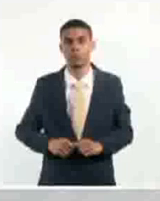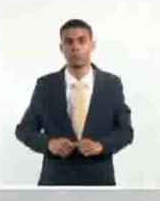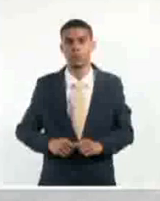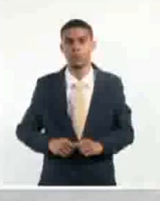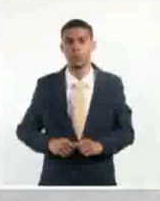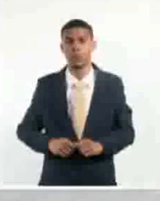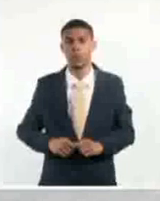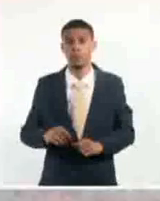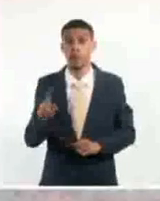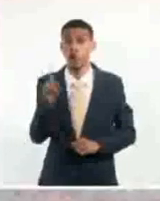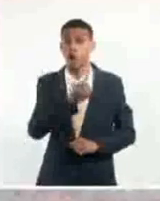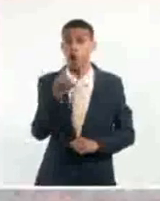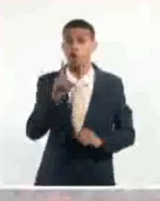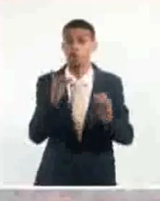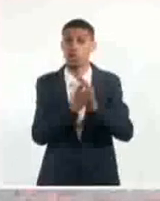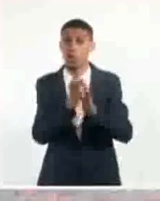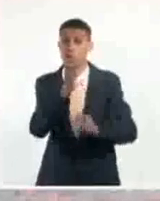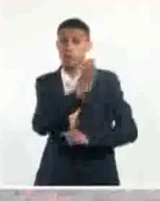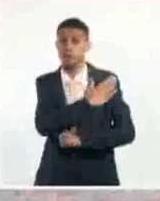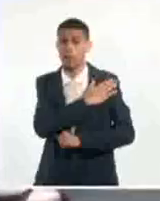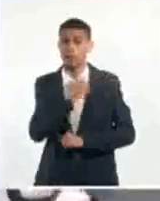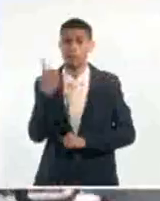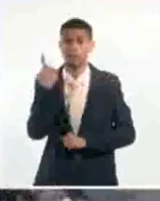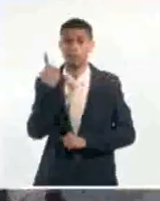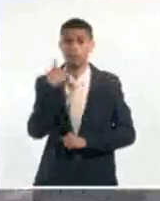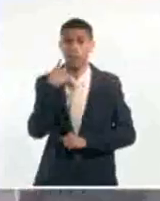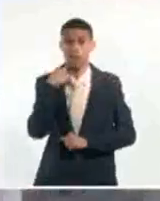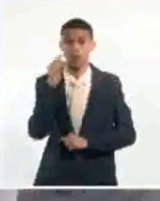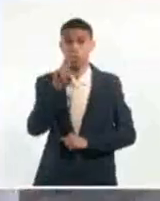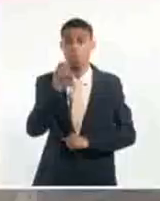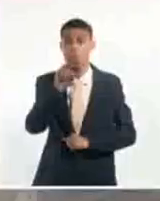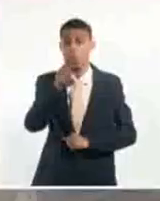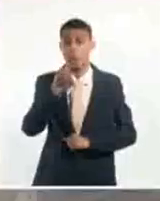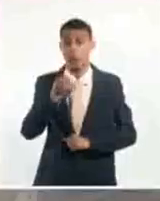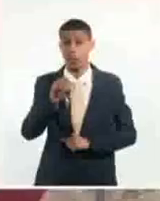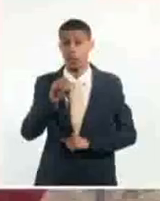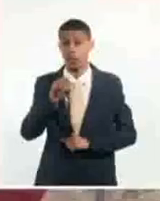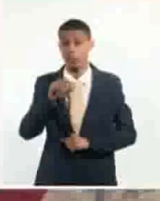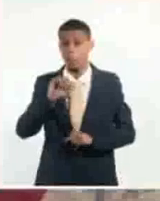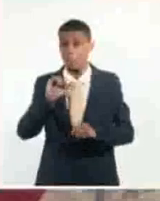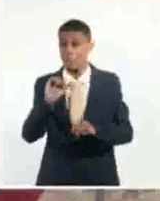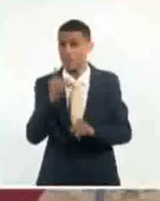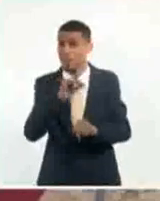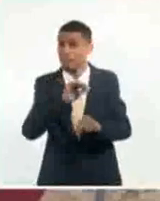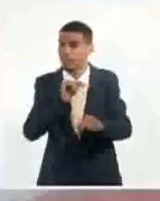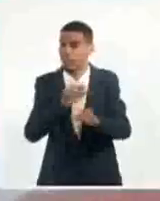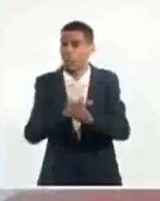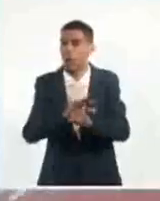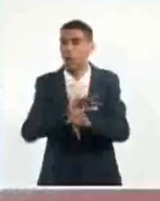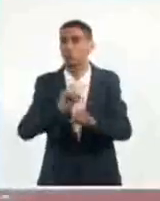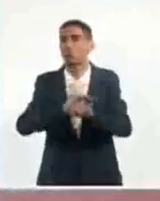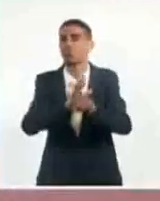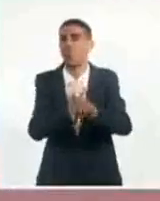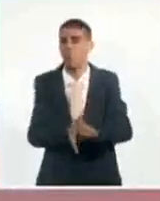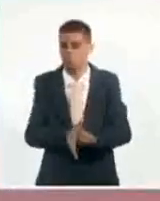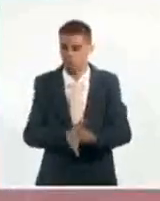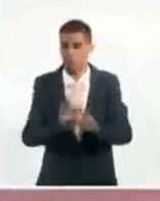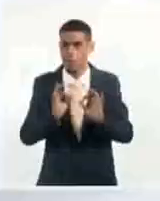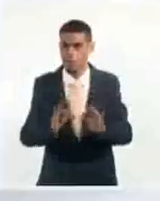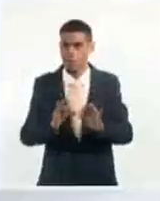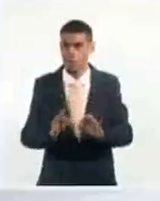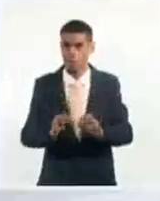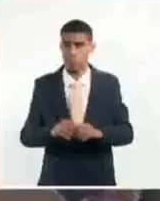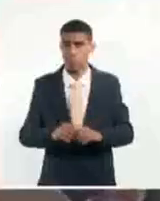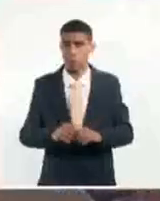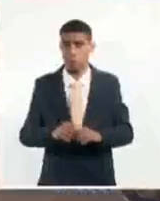El 11 de marzo de 2020, Cuba diagnosticó los primeros casos de COVID-19. Iniciaban 2 años de enfrentamiento a una de las